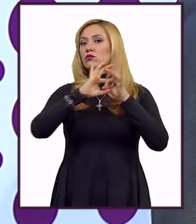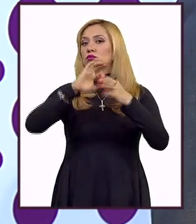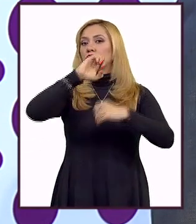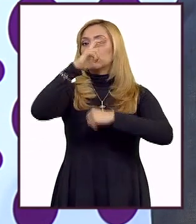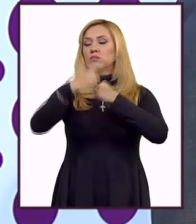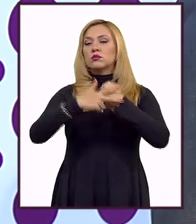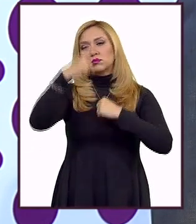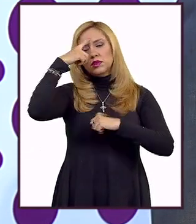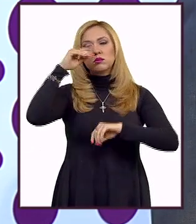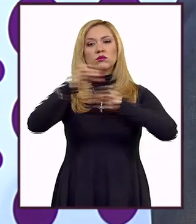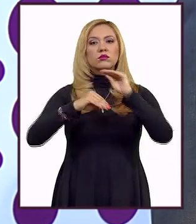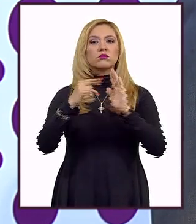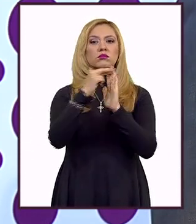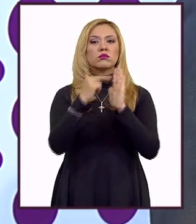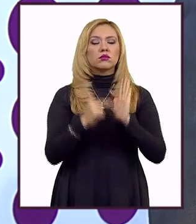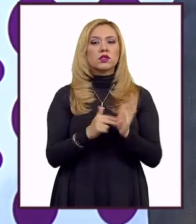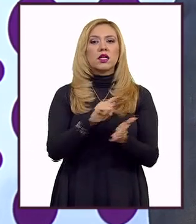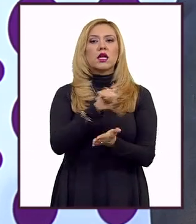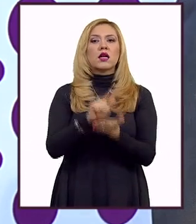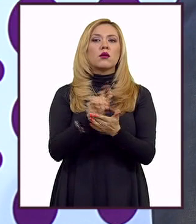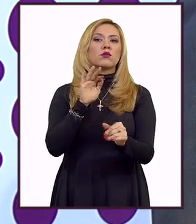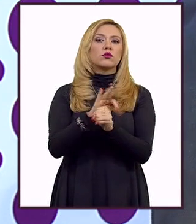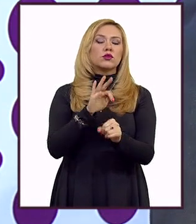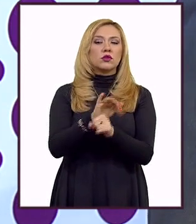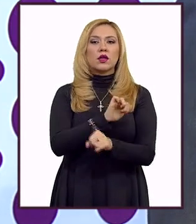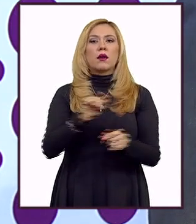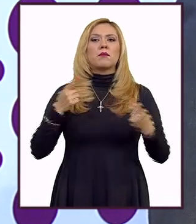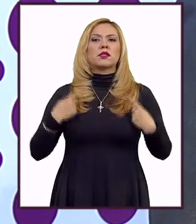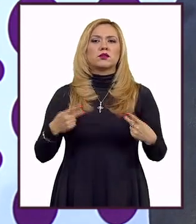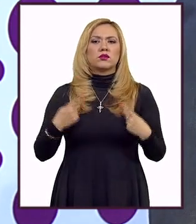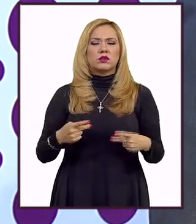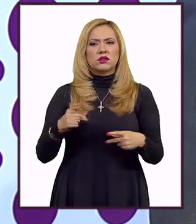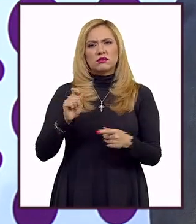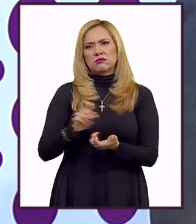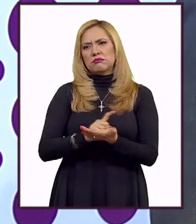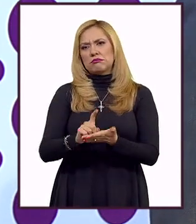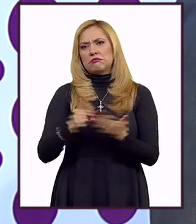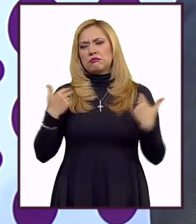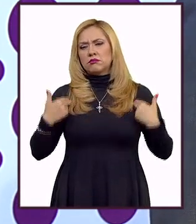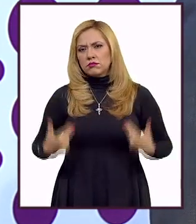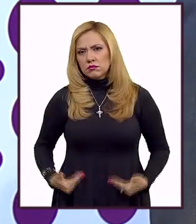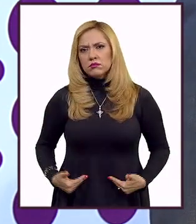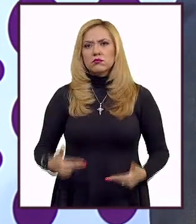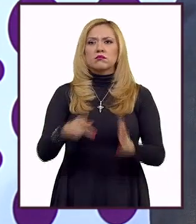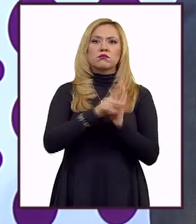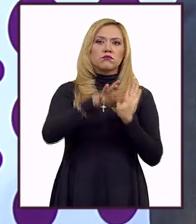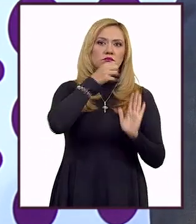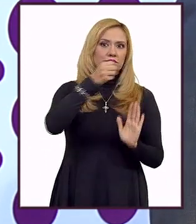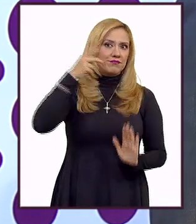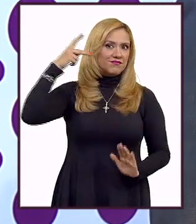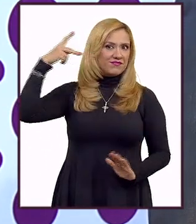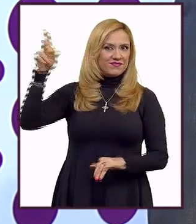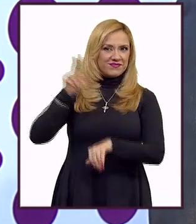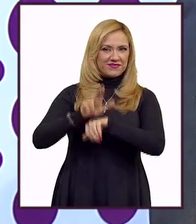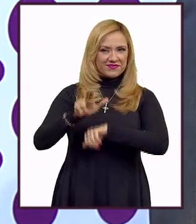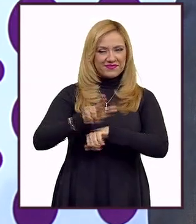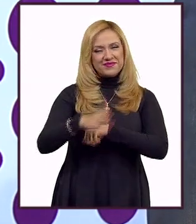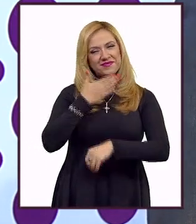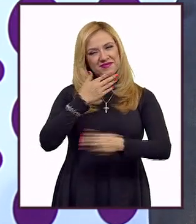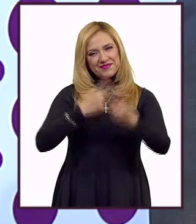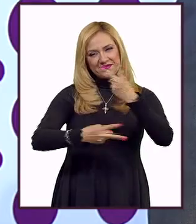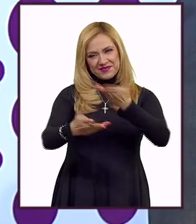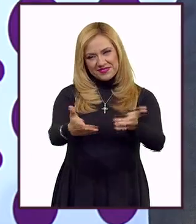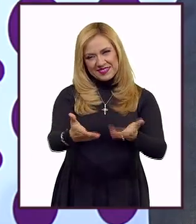para la elaboración del reglamento de la Ley de Protecciones a Personas Defensoras de Derechos Humanos, Periodistas y Jueces en el mismo país. Bienvenido, Juan Carlos. Muchas